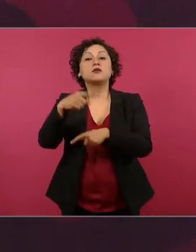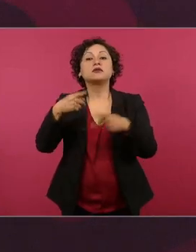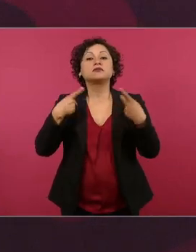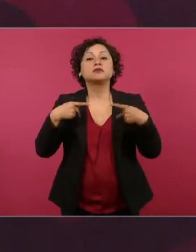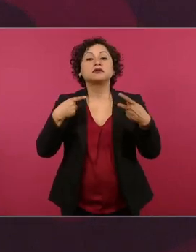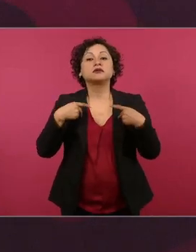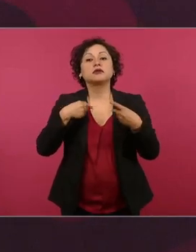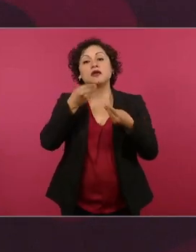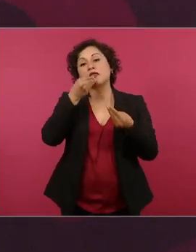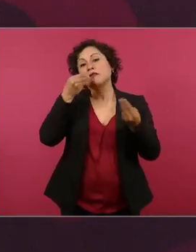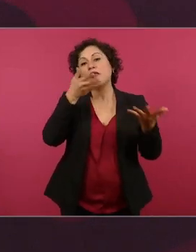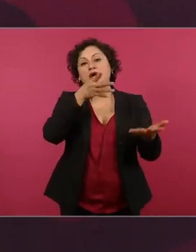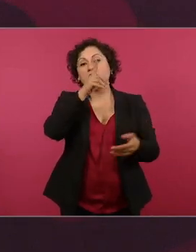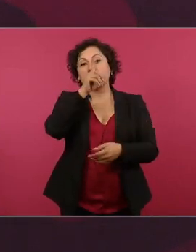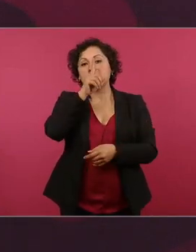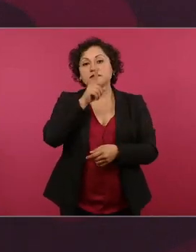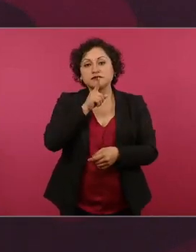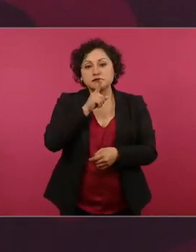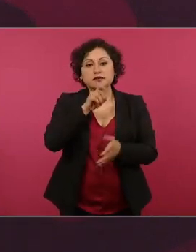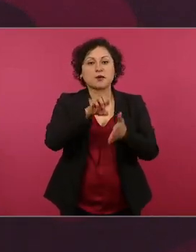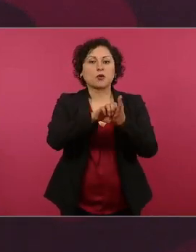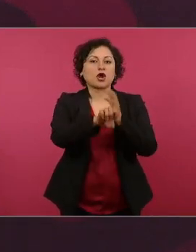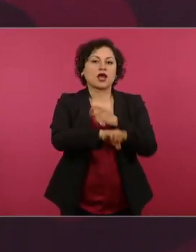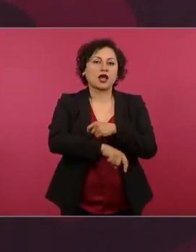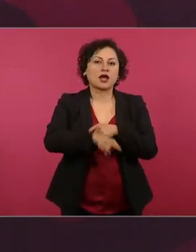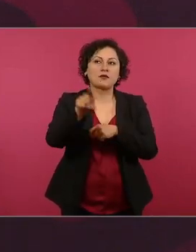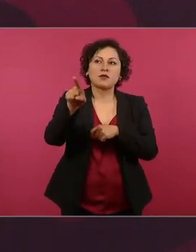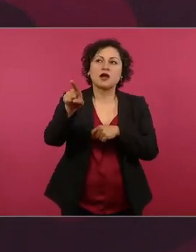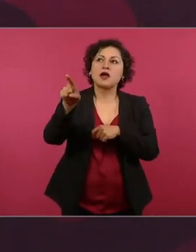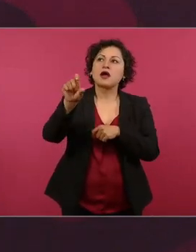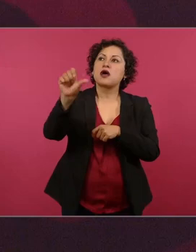utilizando imágenes de otros países,